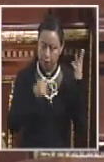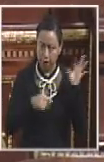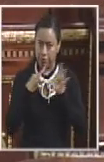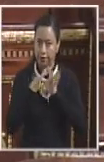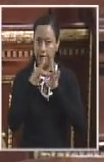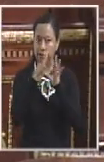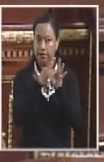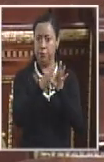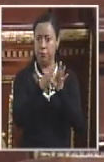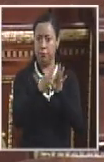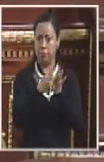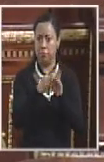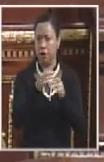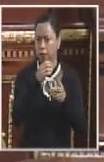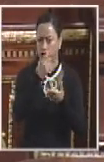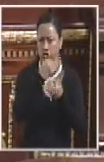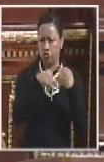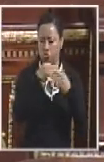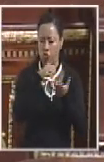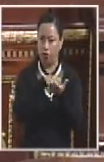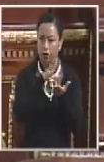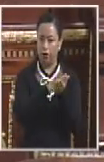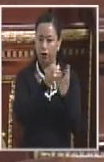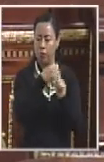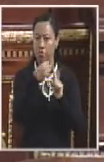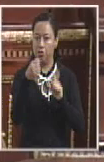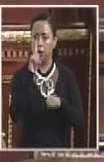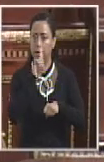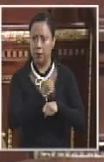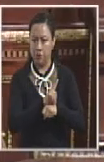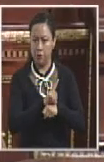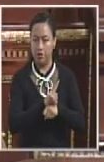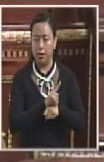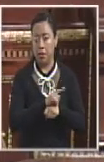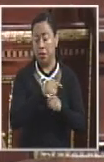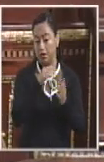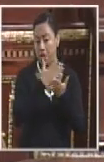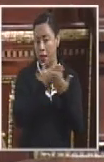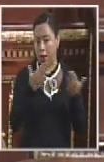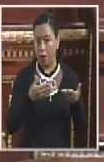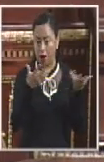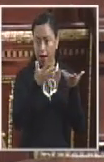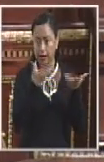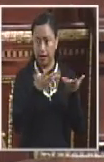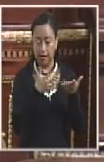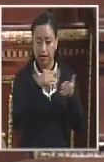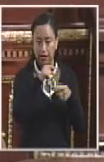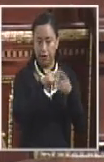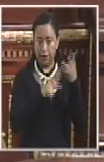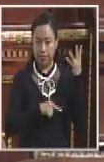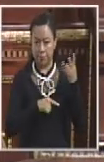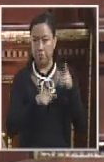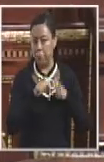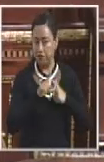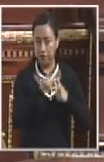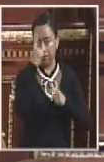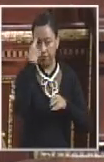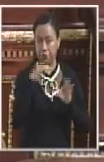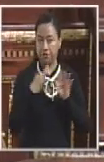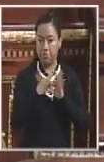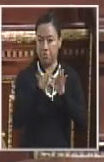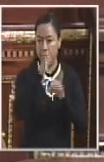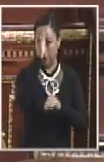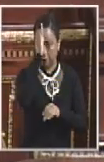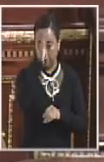los inscritos en el orden del día y fijar los trámites que deben seguirse para el cumplimiento de los